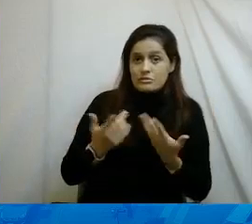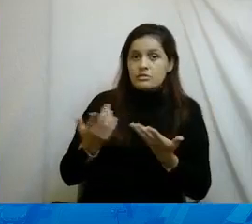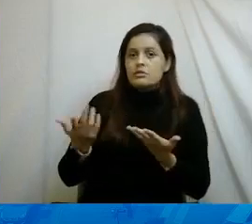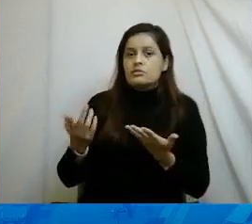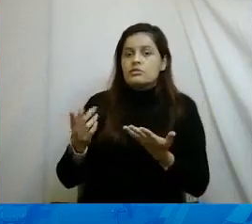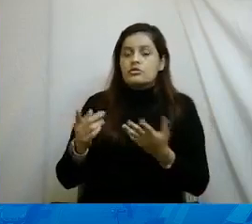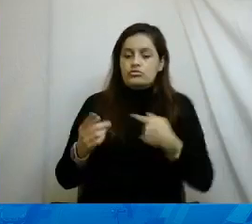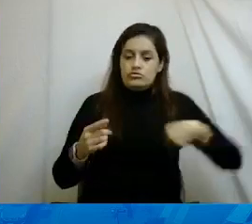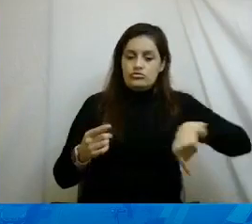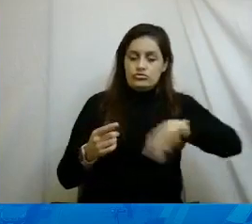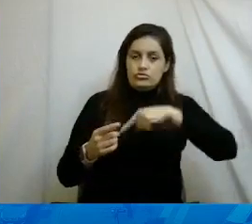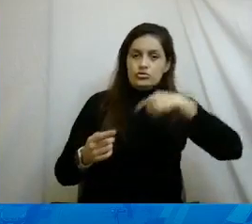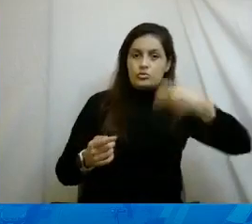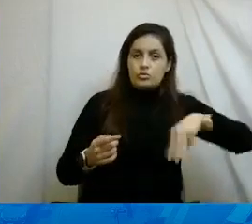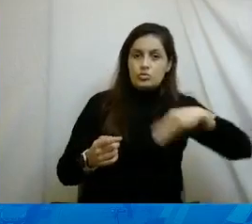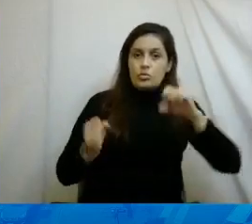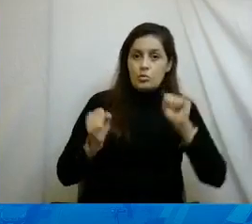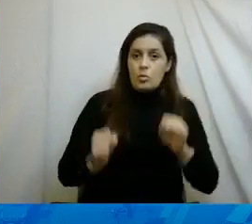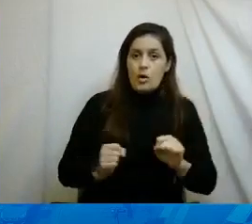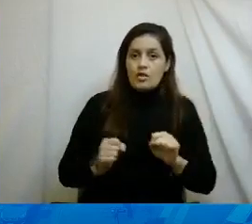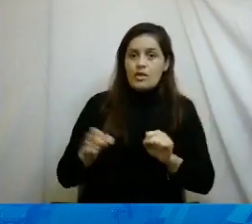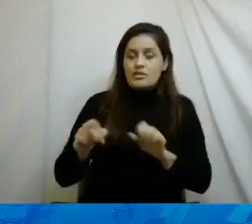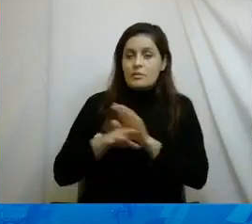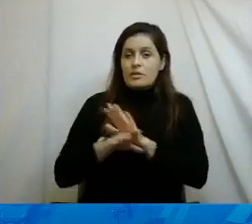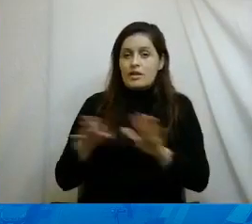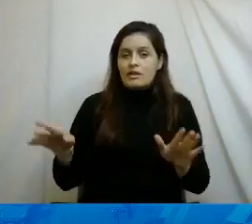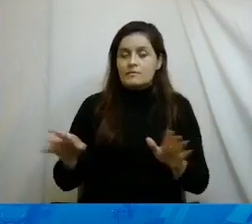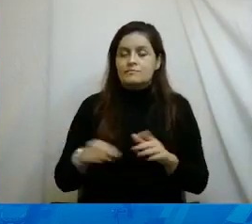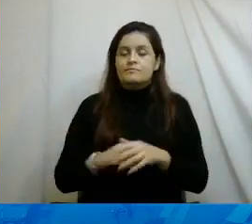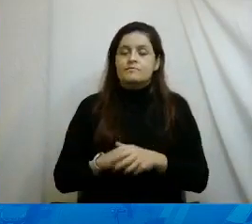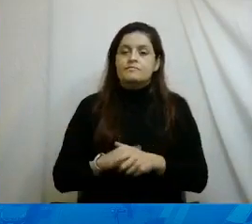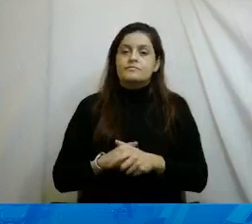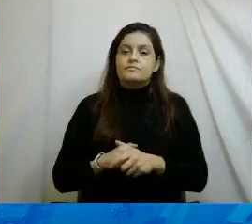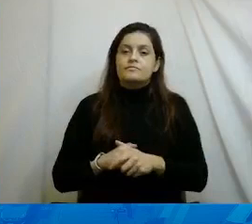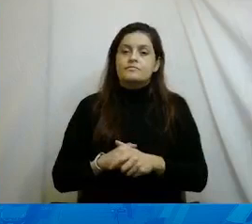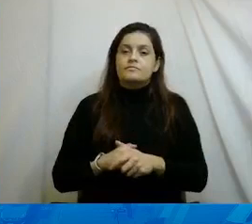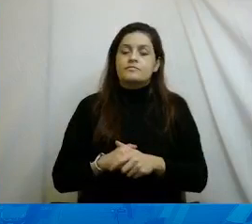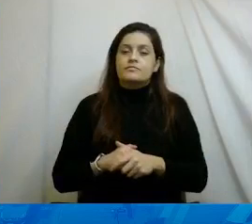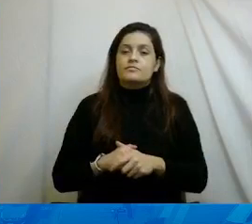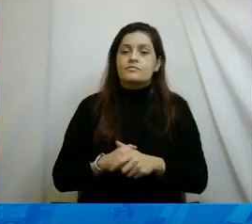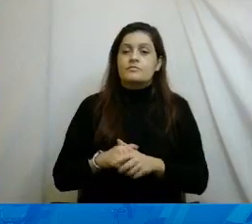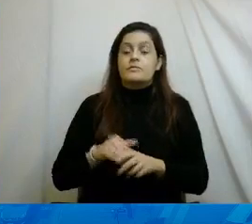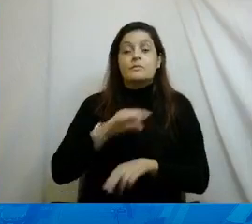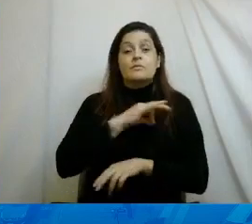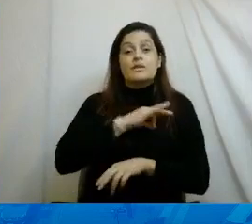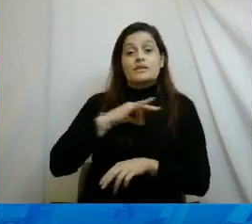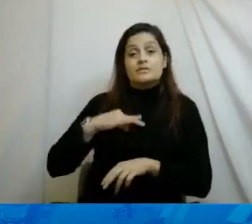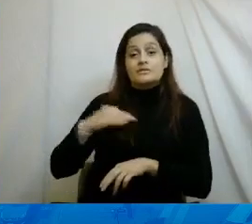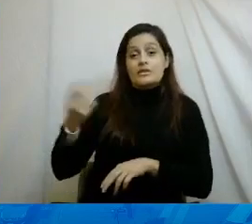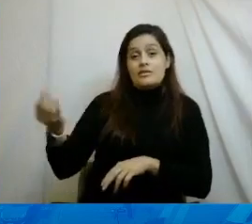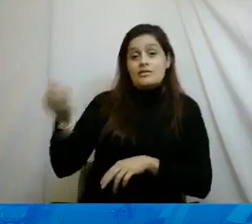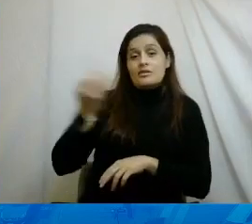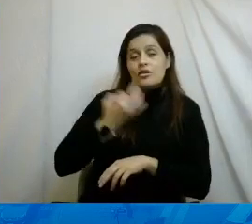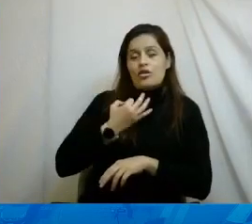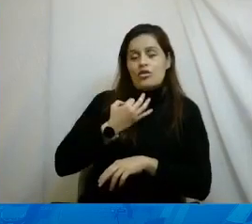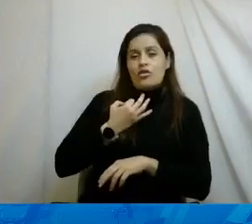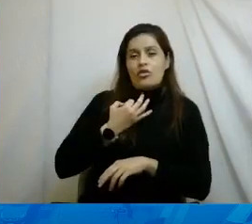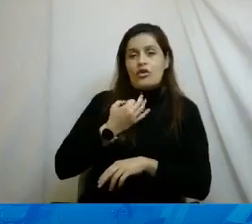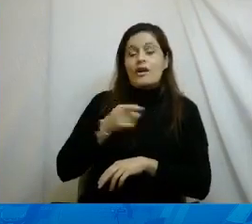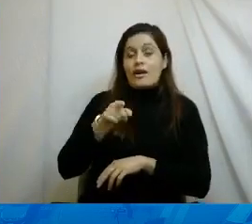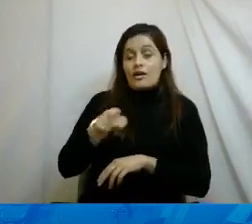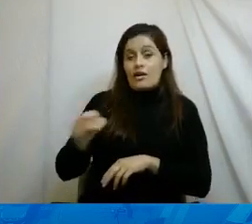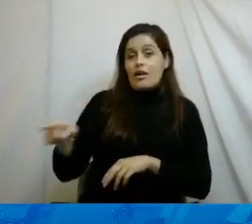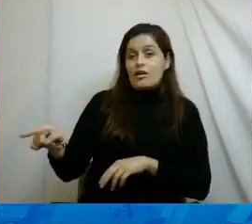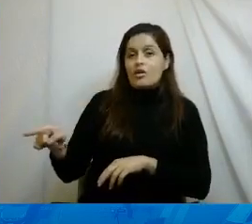como municipio podamos terminar el punto limpio. Por tanto, la analista, ¿cierto?, del gobierno regional nos dijo que ellos